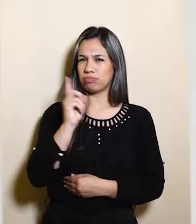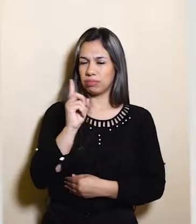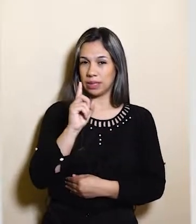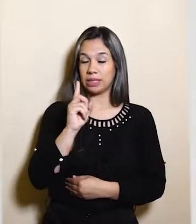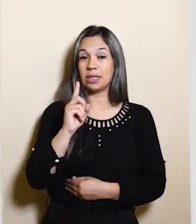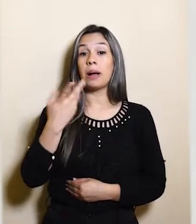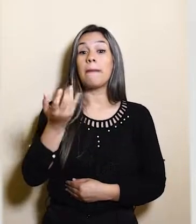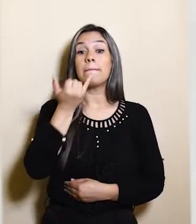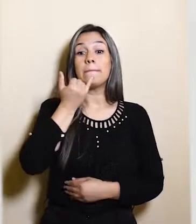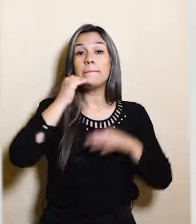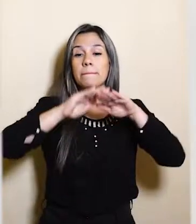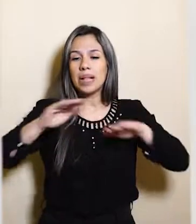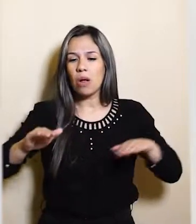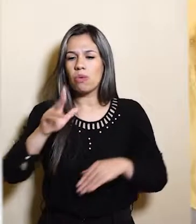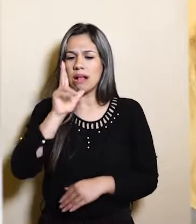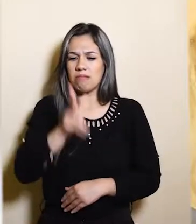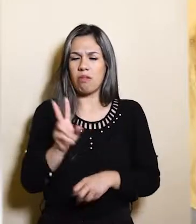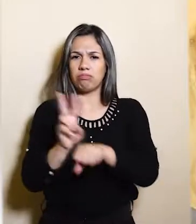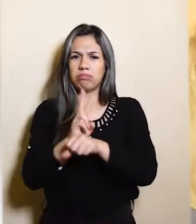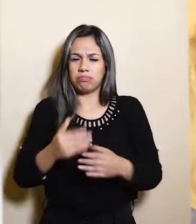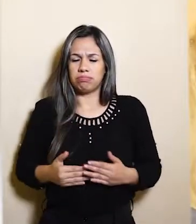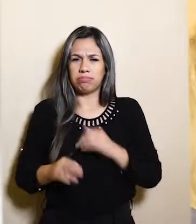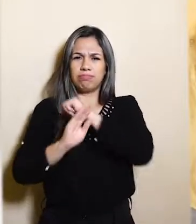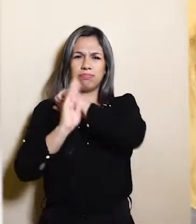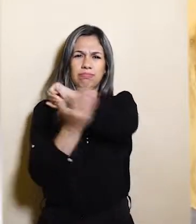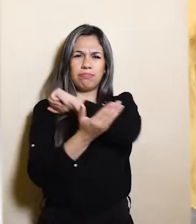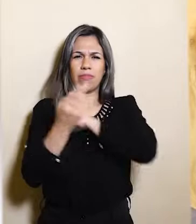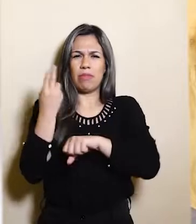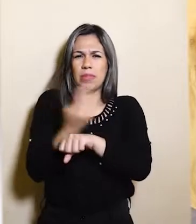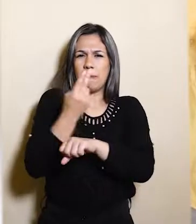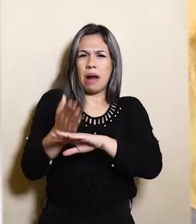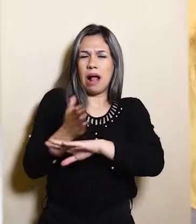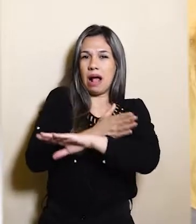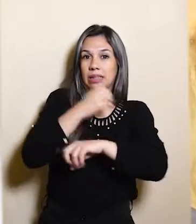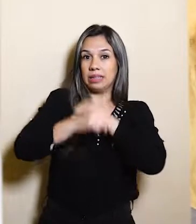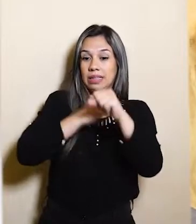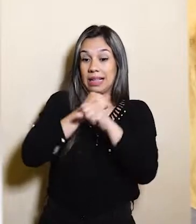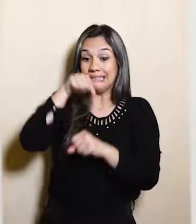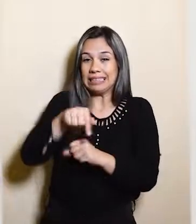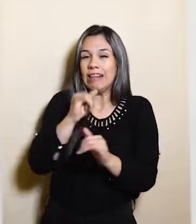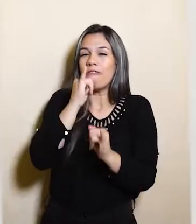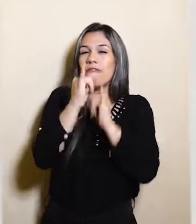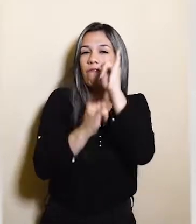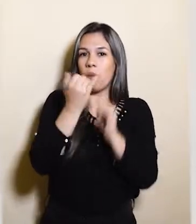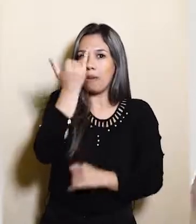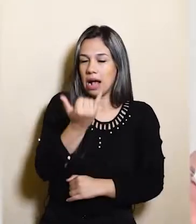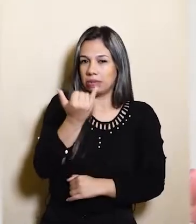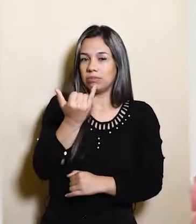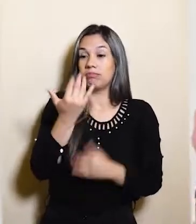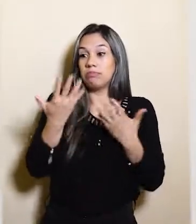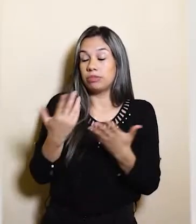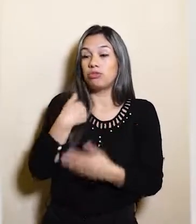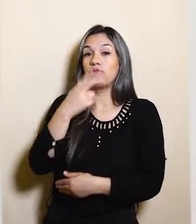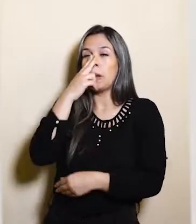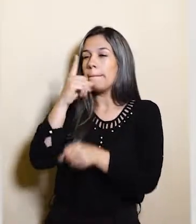Mitakuñanda Jaeinbaeras. Este es el título de este informe que presenta Amnistía Internacional. Y bueno, me gustaría